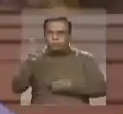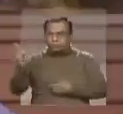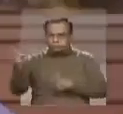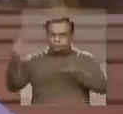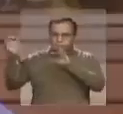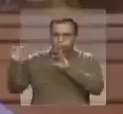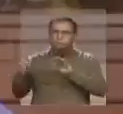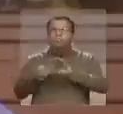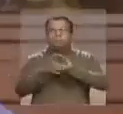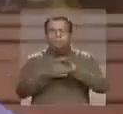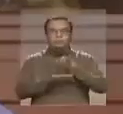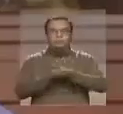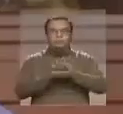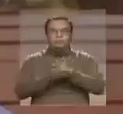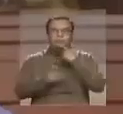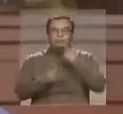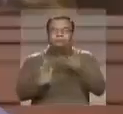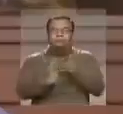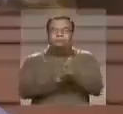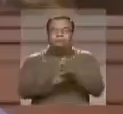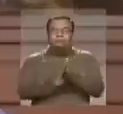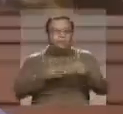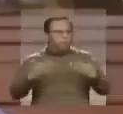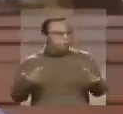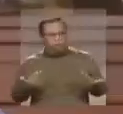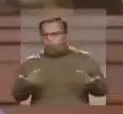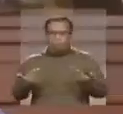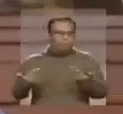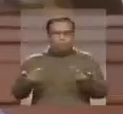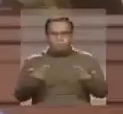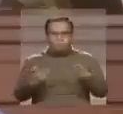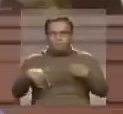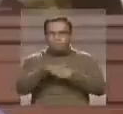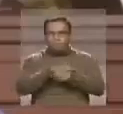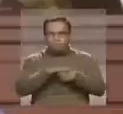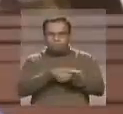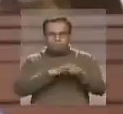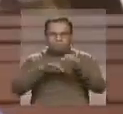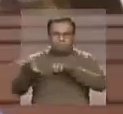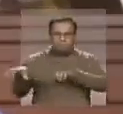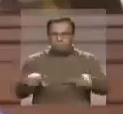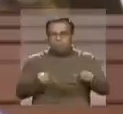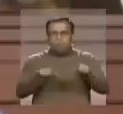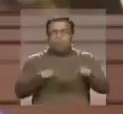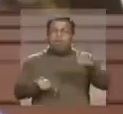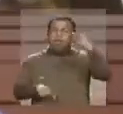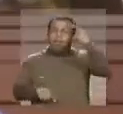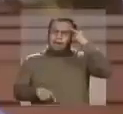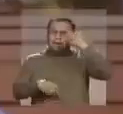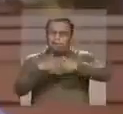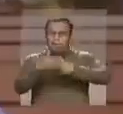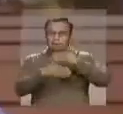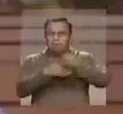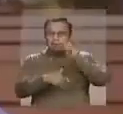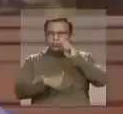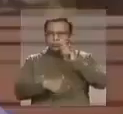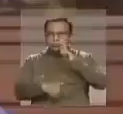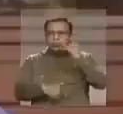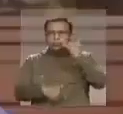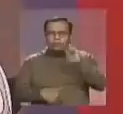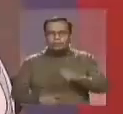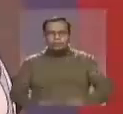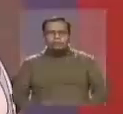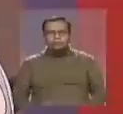al hilo de lo que decía Audrey, Evelyn, ¿cómo combatir esas conductas, esa hipersexualización de la mujer afro?